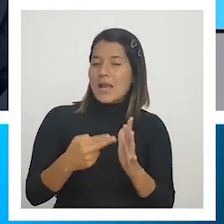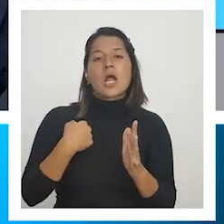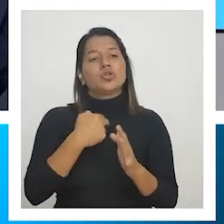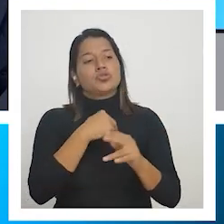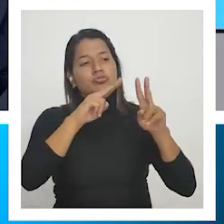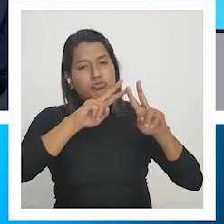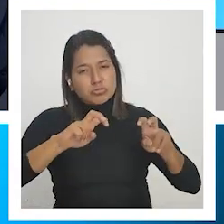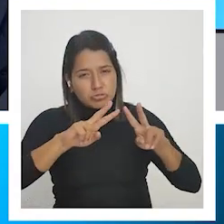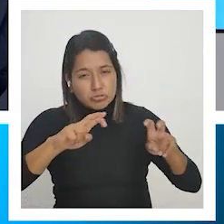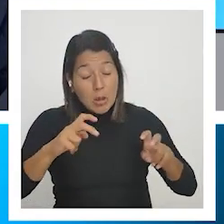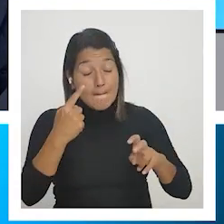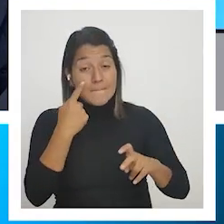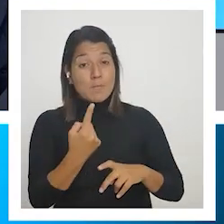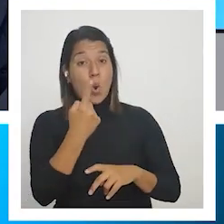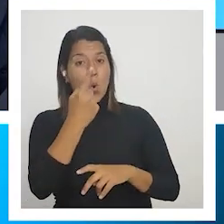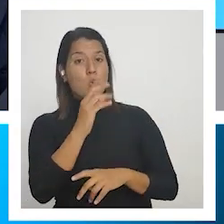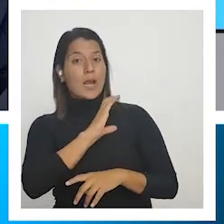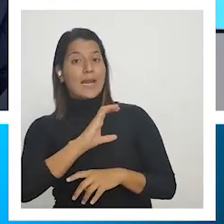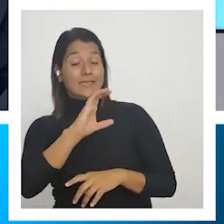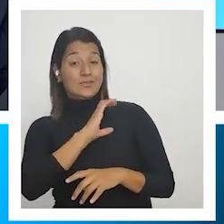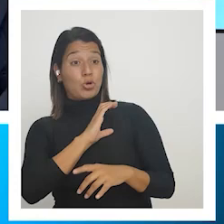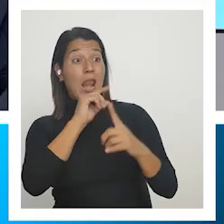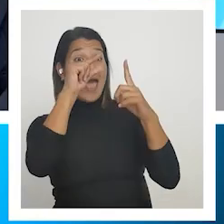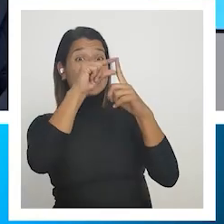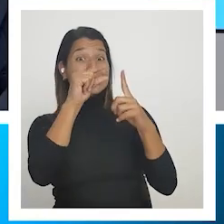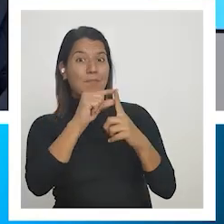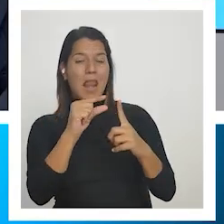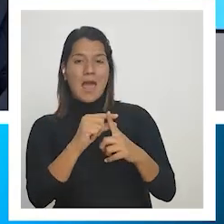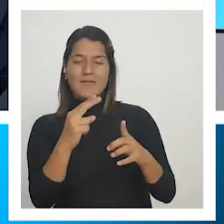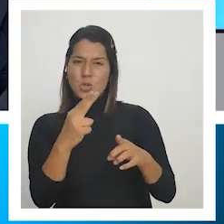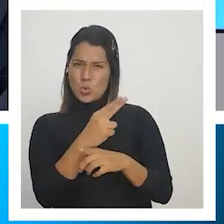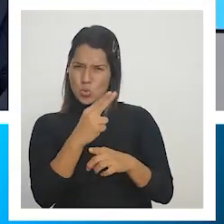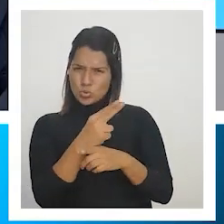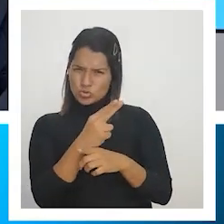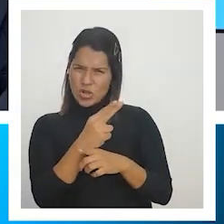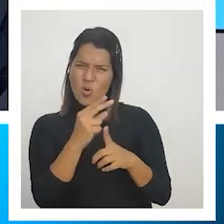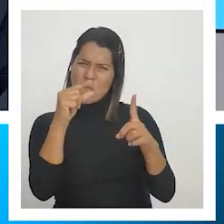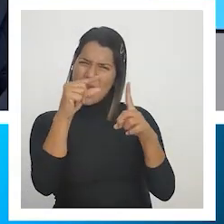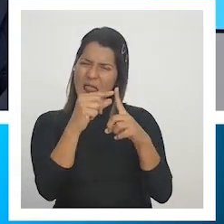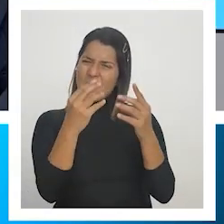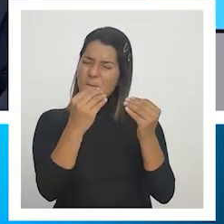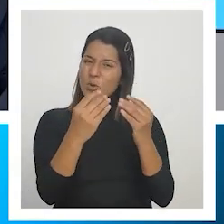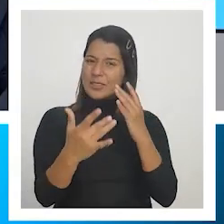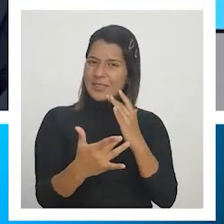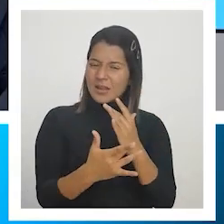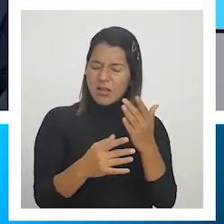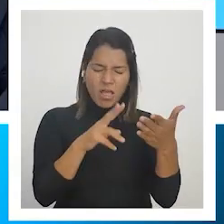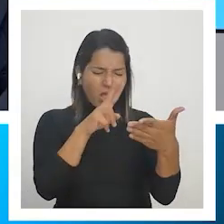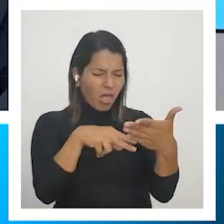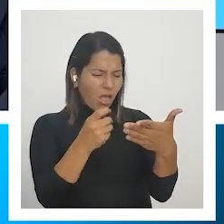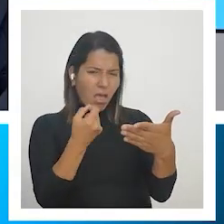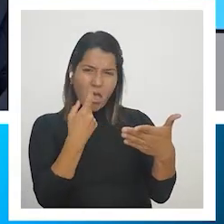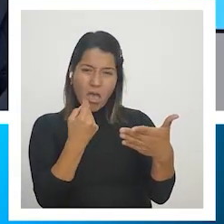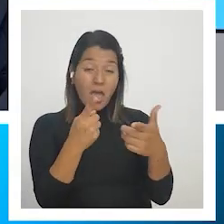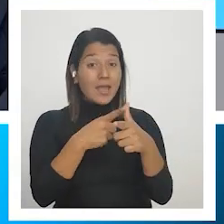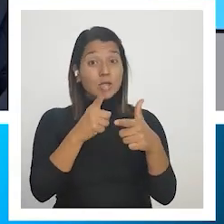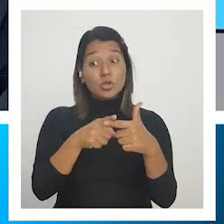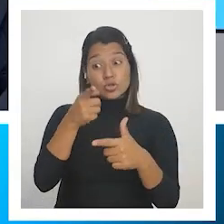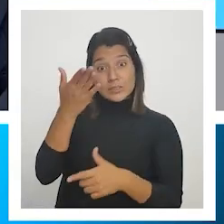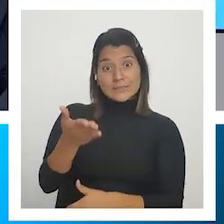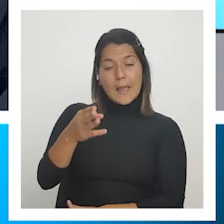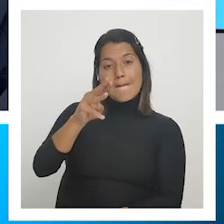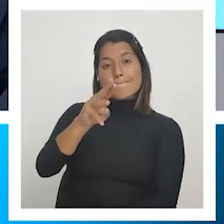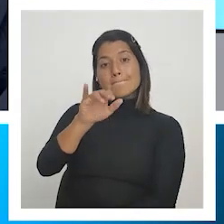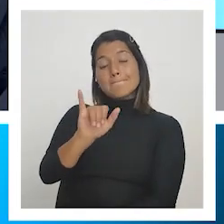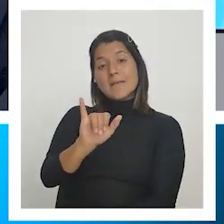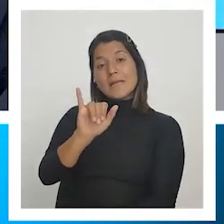que el lenguaje que se está utilizando es un lenguaje muy técnico. Y entonces las MIPYMES no necesariamente están familiarizados con